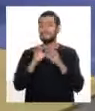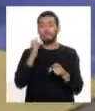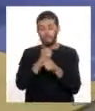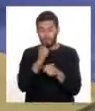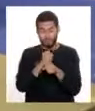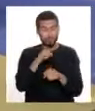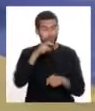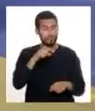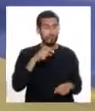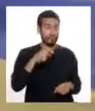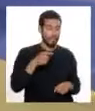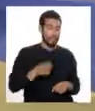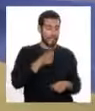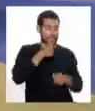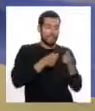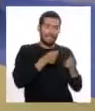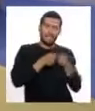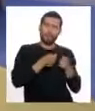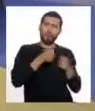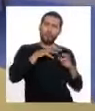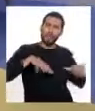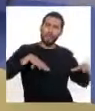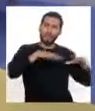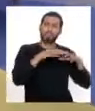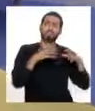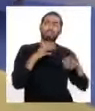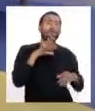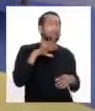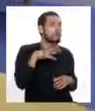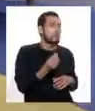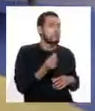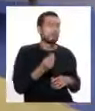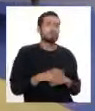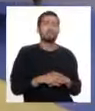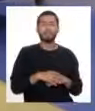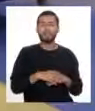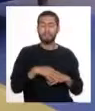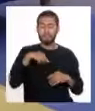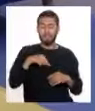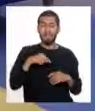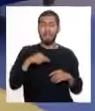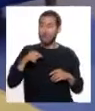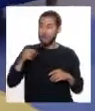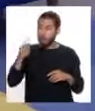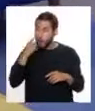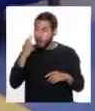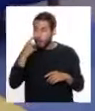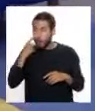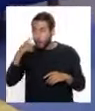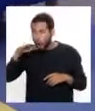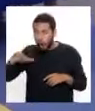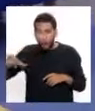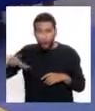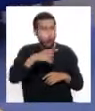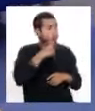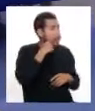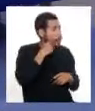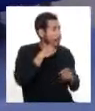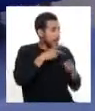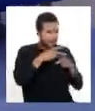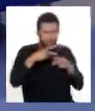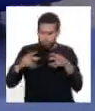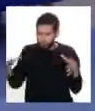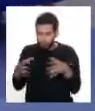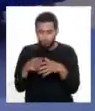que realiza el gestor institucional. ¿Por qué? Porque es la persona que articula, conoce la realidad, identifica las necesidades